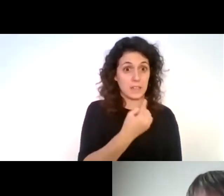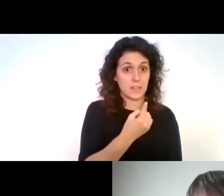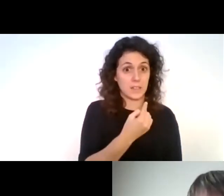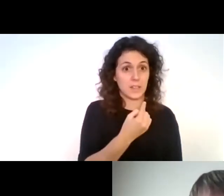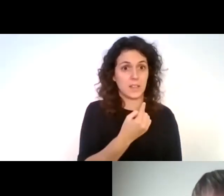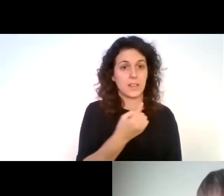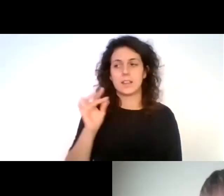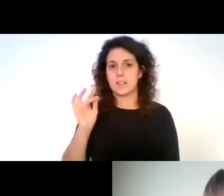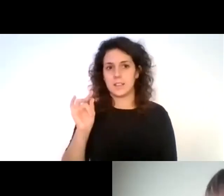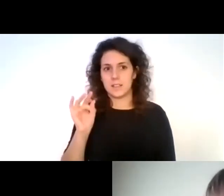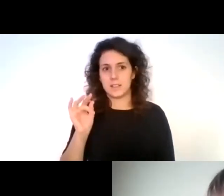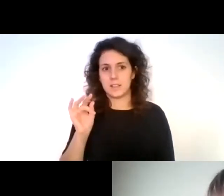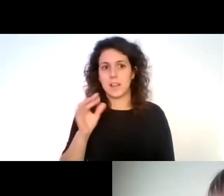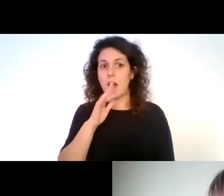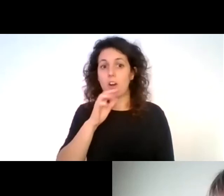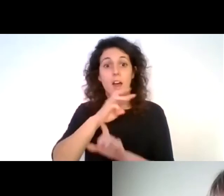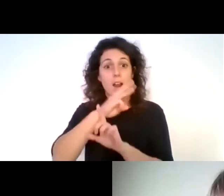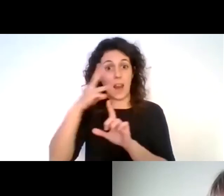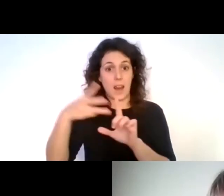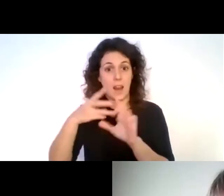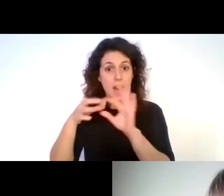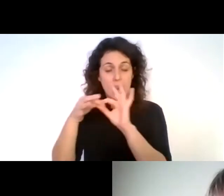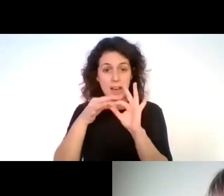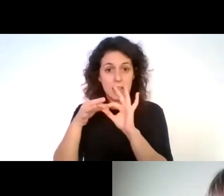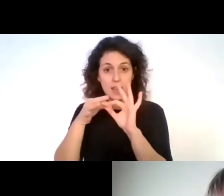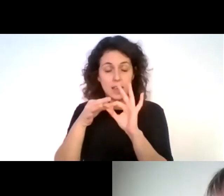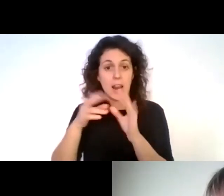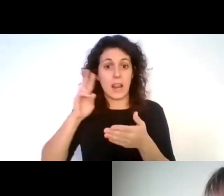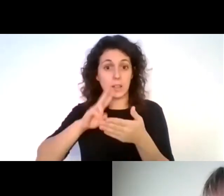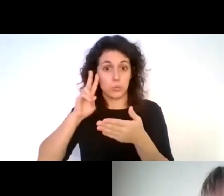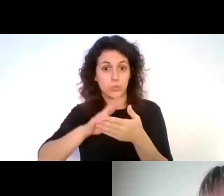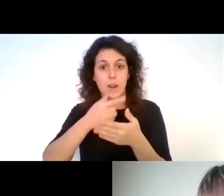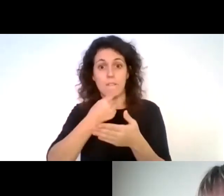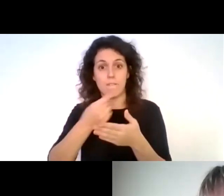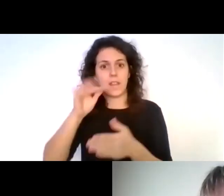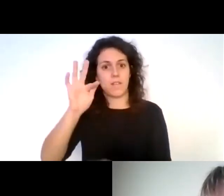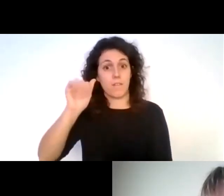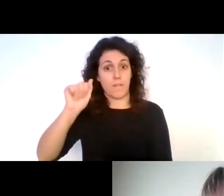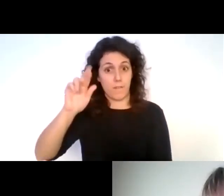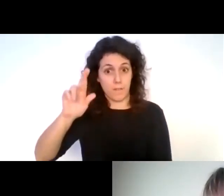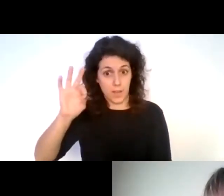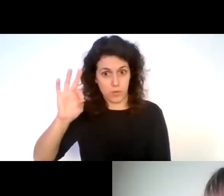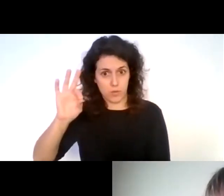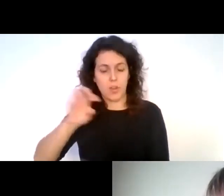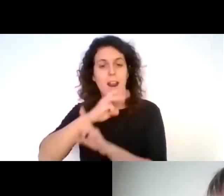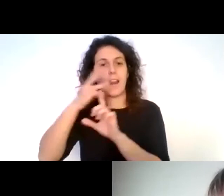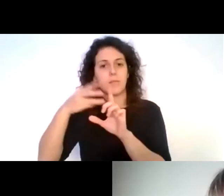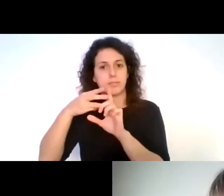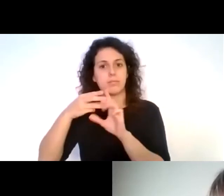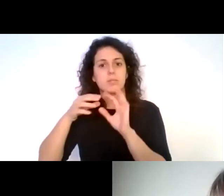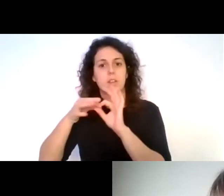Sí, vamos a colgar el link de la guía Lectura Fácil del Faro en el chat común del